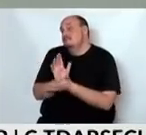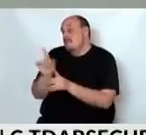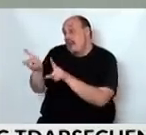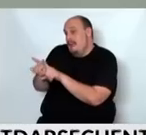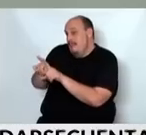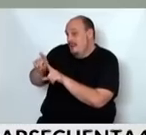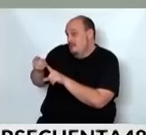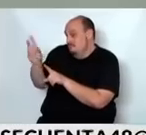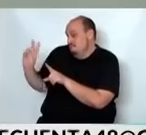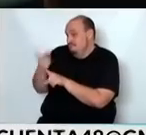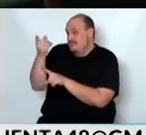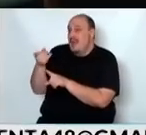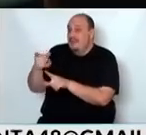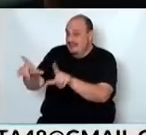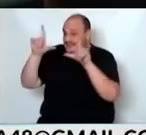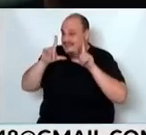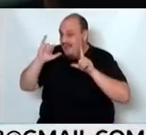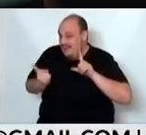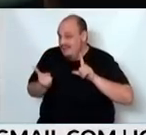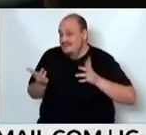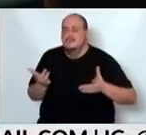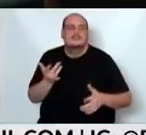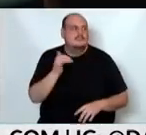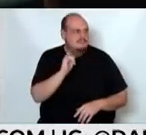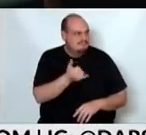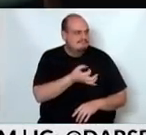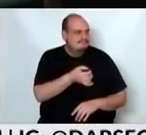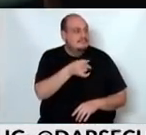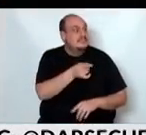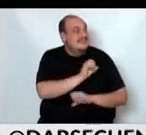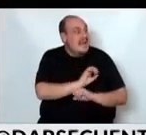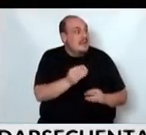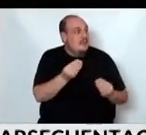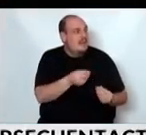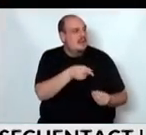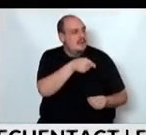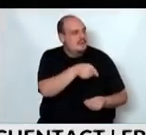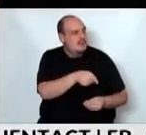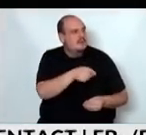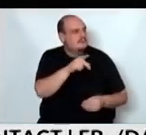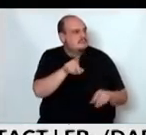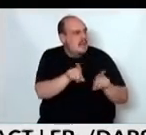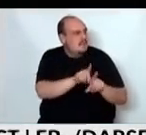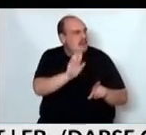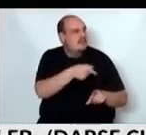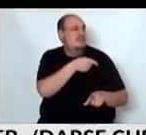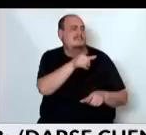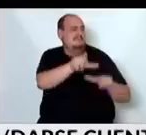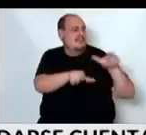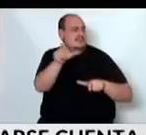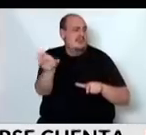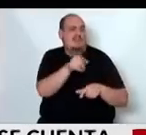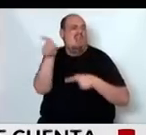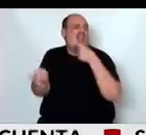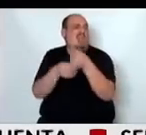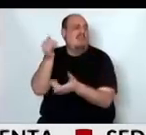me escuchen. Claro. Sí, y lo más terrible es que aún así tampoco te escuchan uno y siguen descalificando, porque me pasa a mí,